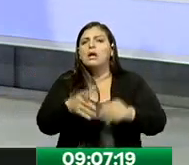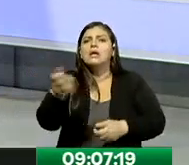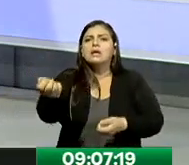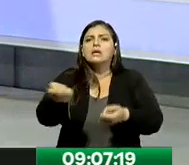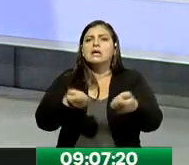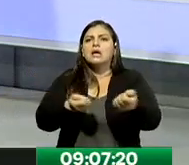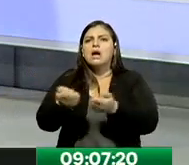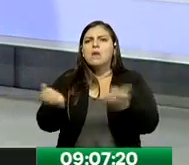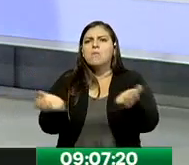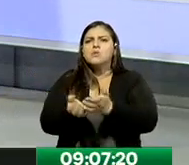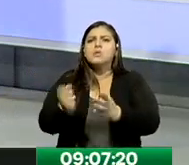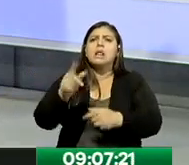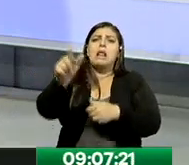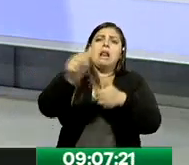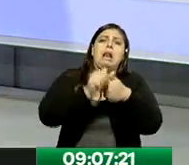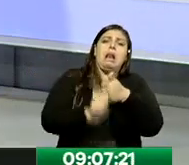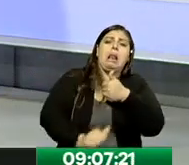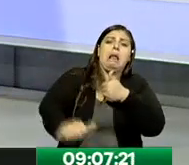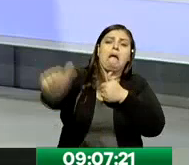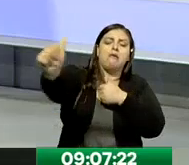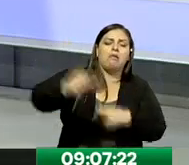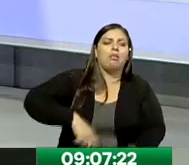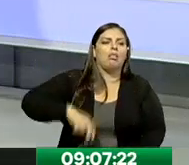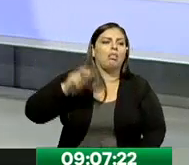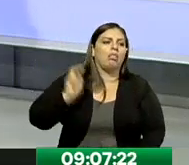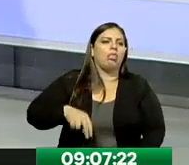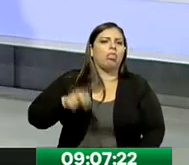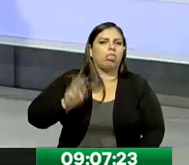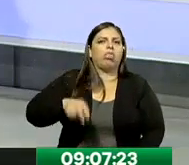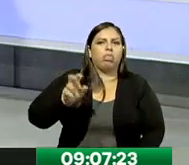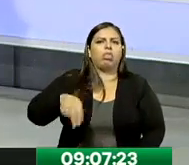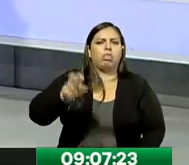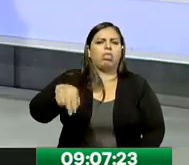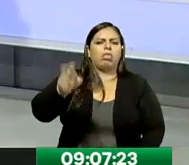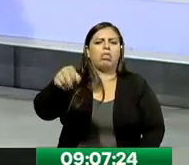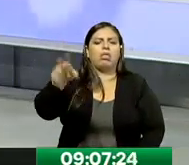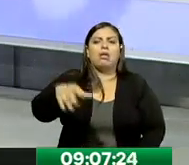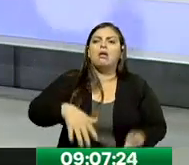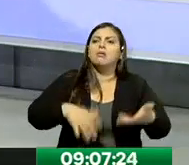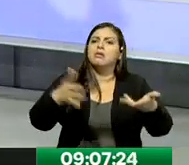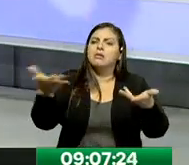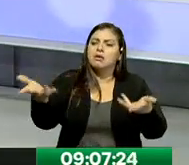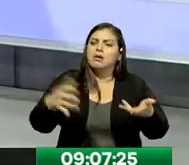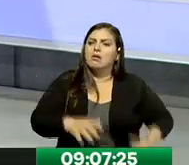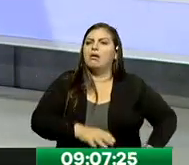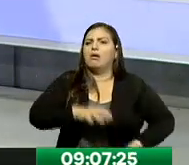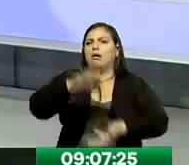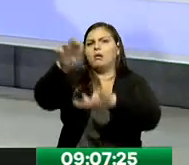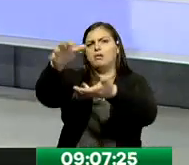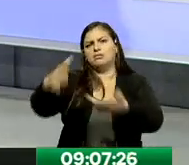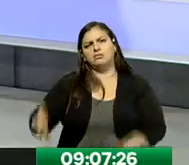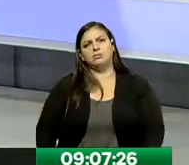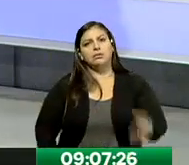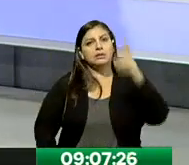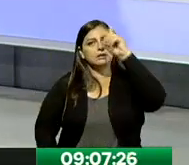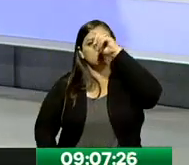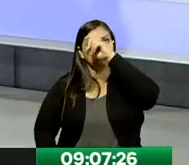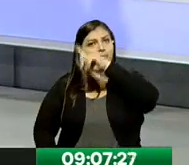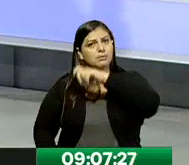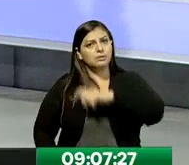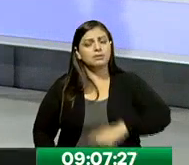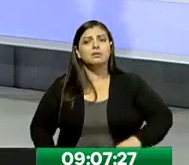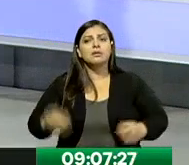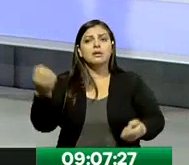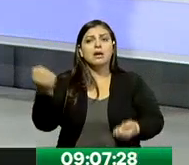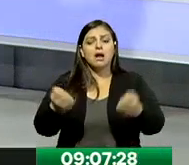le dejamos como una inquietud al señor alcalde para ver si él ordena o dispone que se abastezca